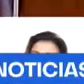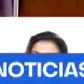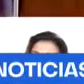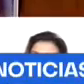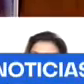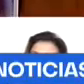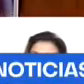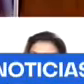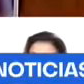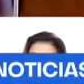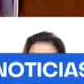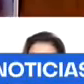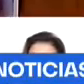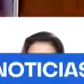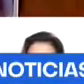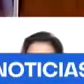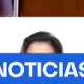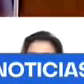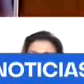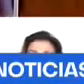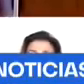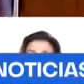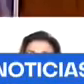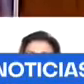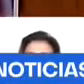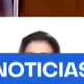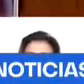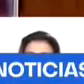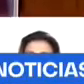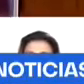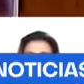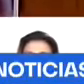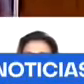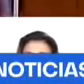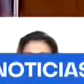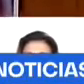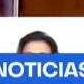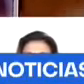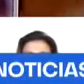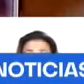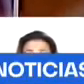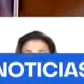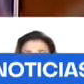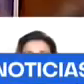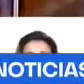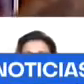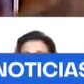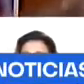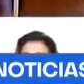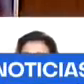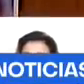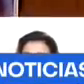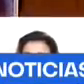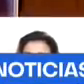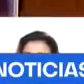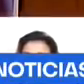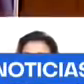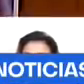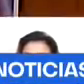una indicación sustitutiva a esa Ley Corta de Pensiones. Es toda la nomenclatura legislativa que muchas veces se enreda, pero en lo